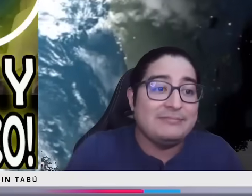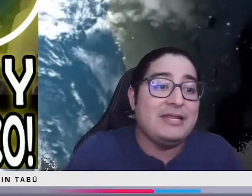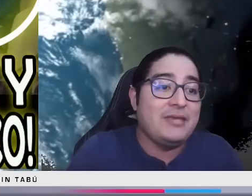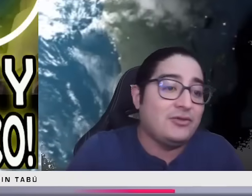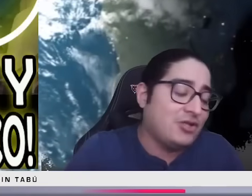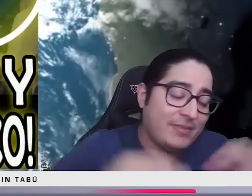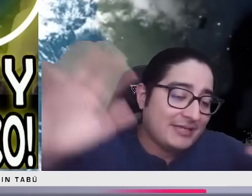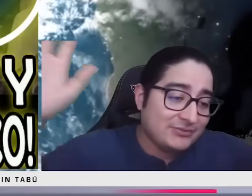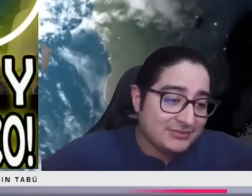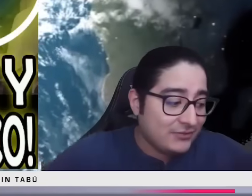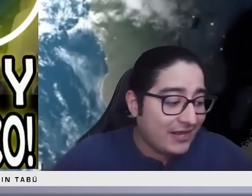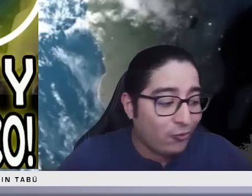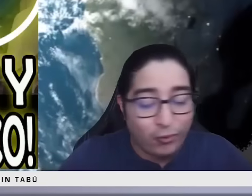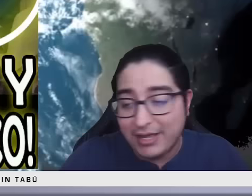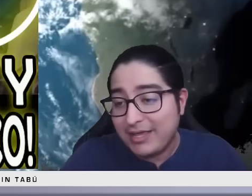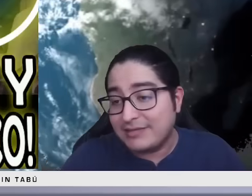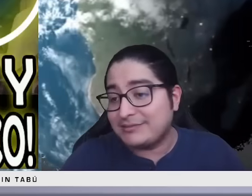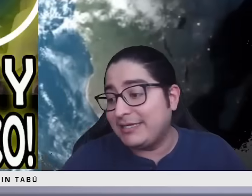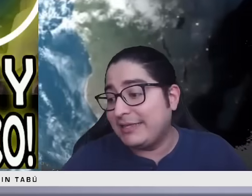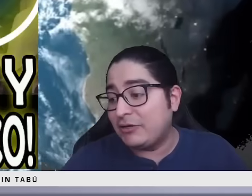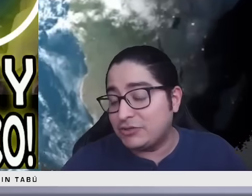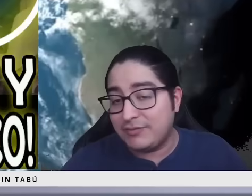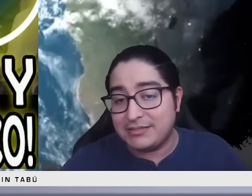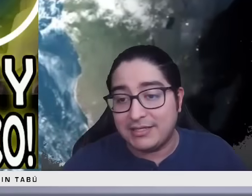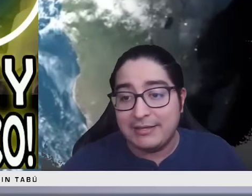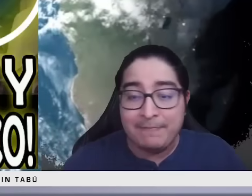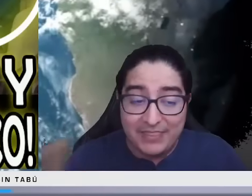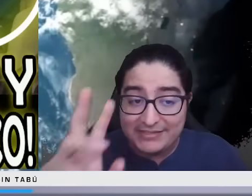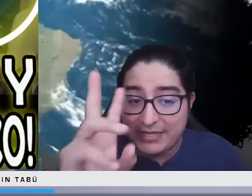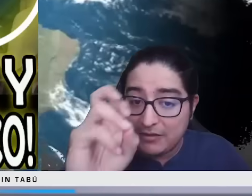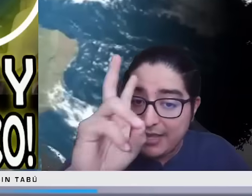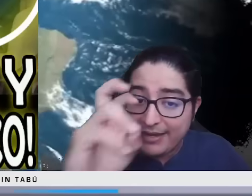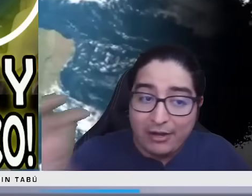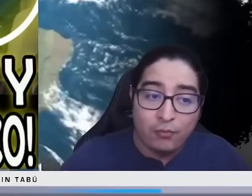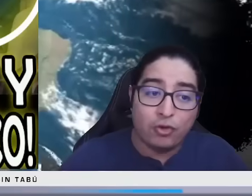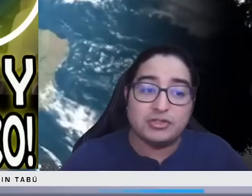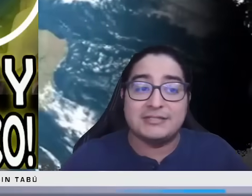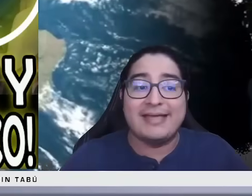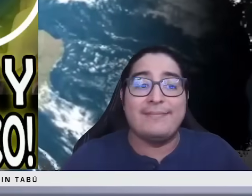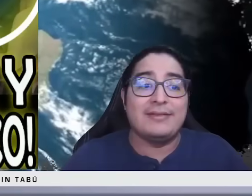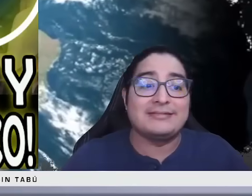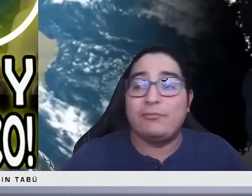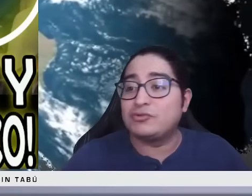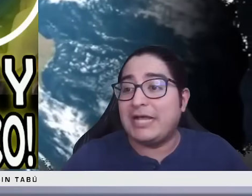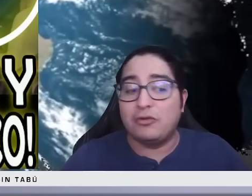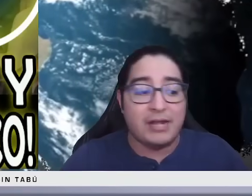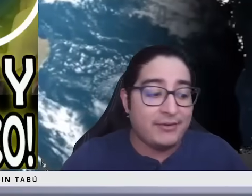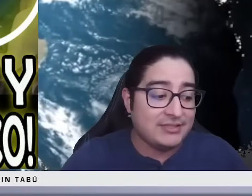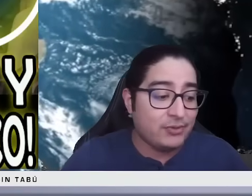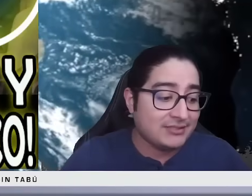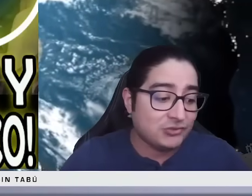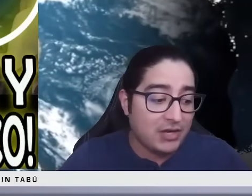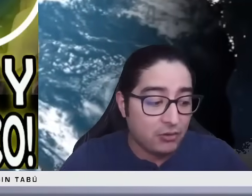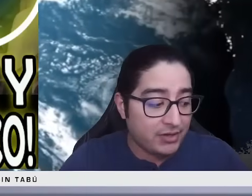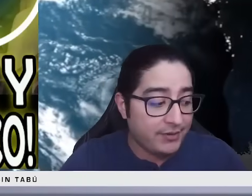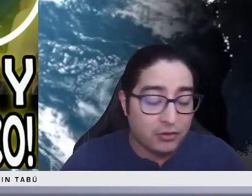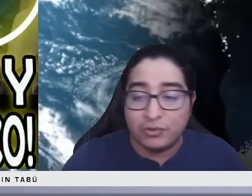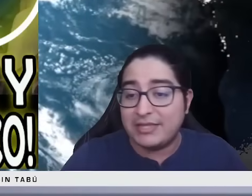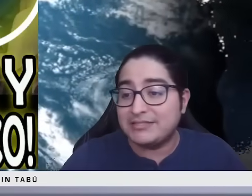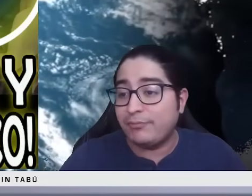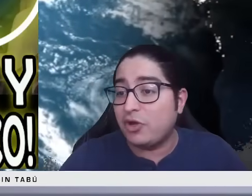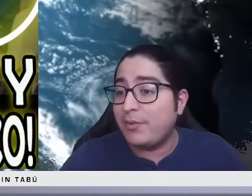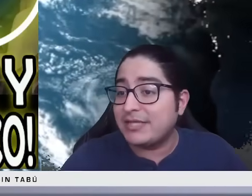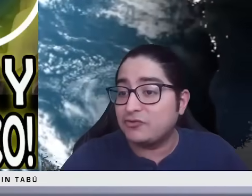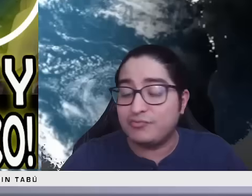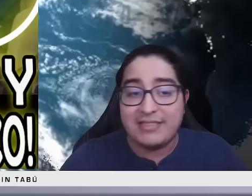últimos casi 1,000 millones. No, hombre, eso es una locura. Es así, inclusive dicen que Elon Musk la está buscando para ver si puede asesorarlo, para ver